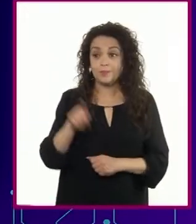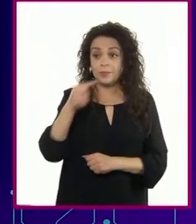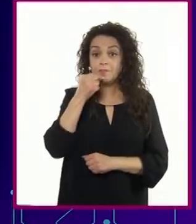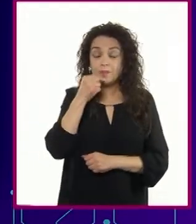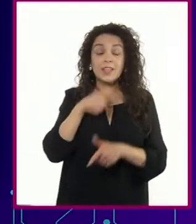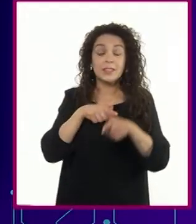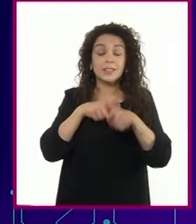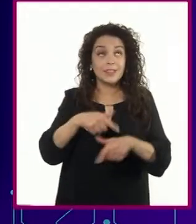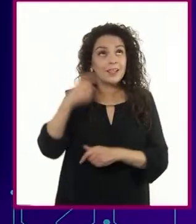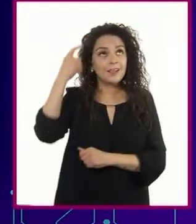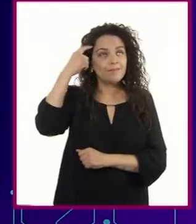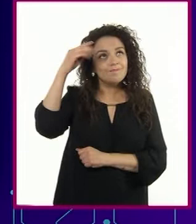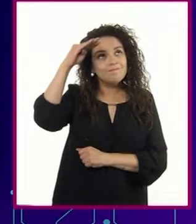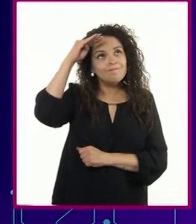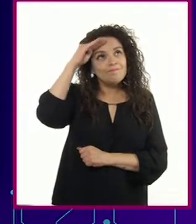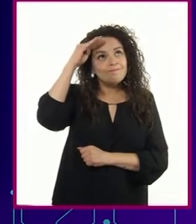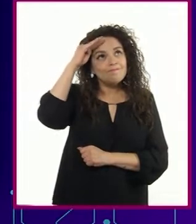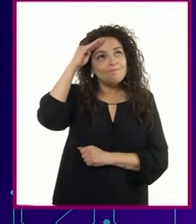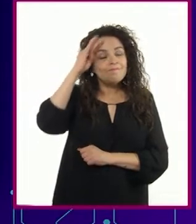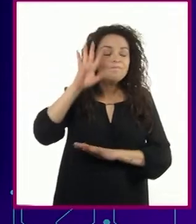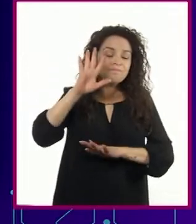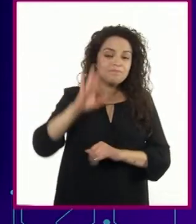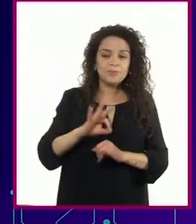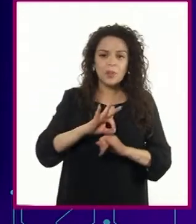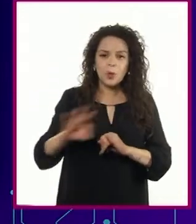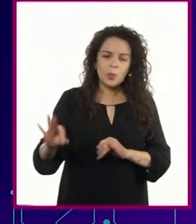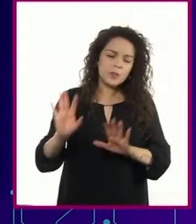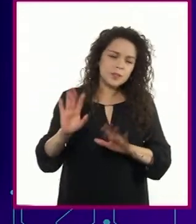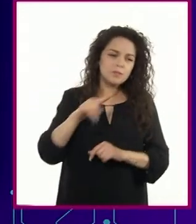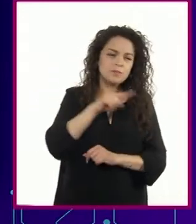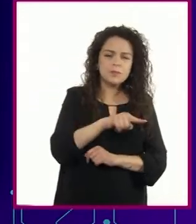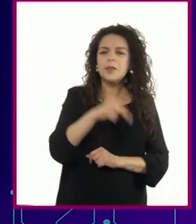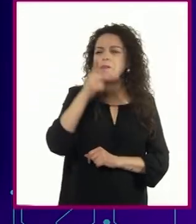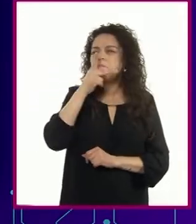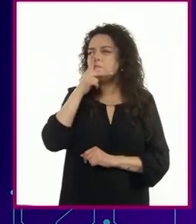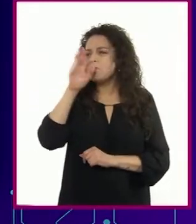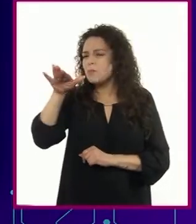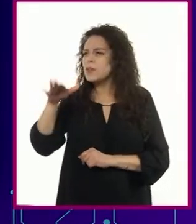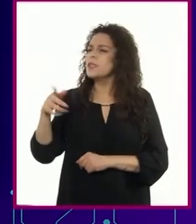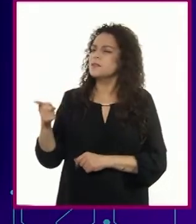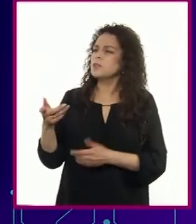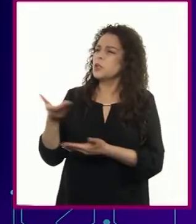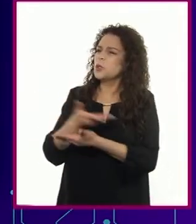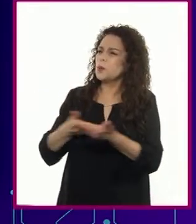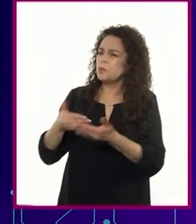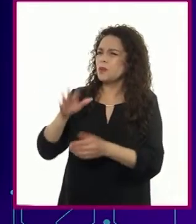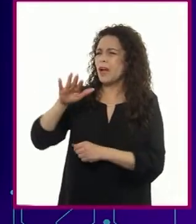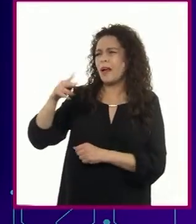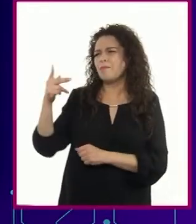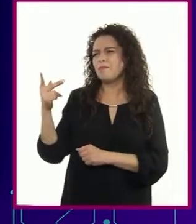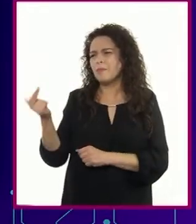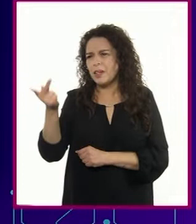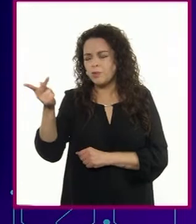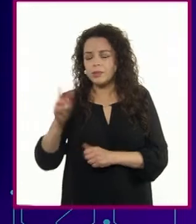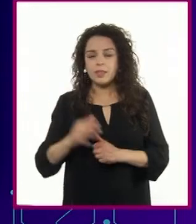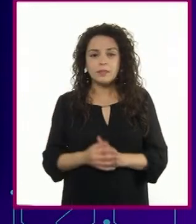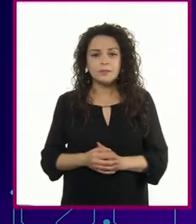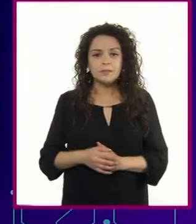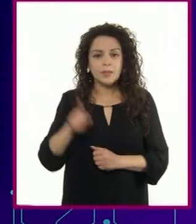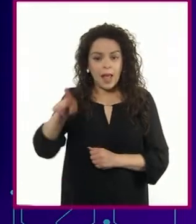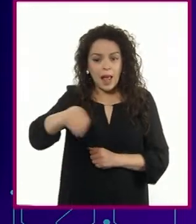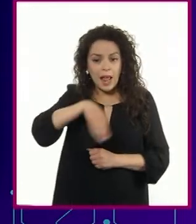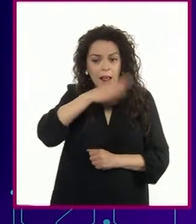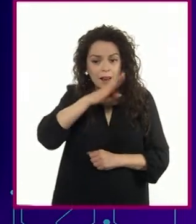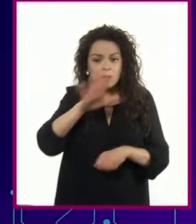interior. Finalmente, compartió sus pensamientos con su padre, a quien le preguntó: Papá, ¿por qué el elefante no